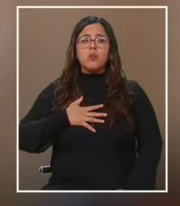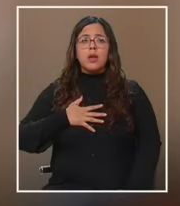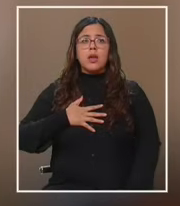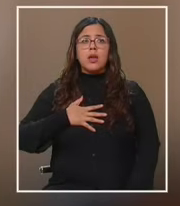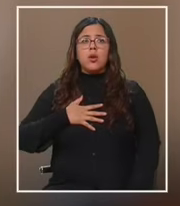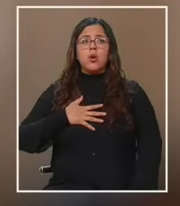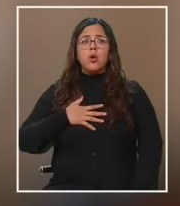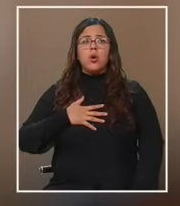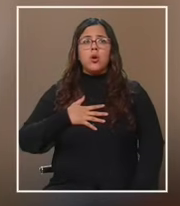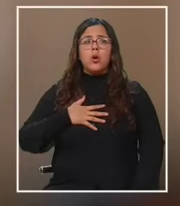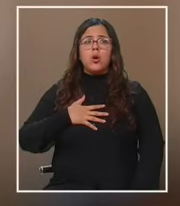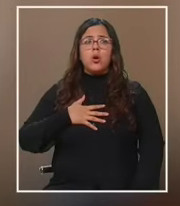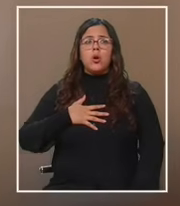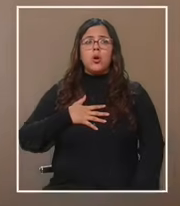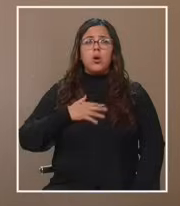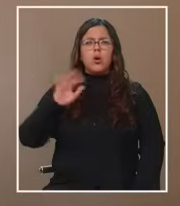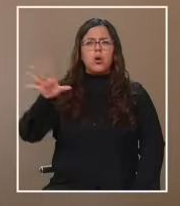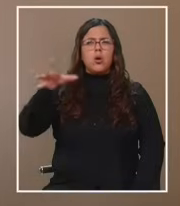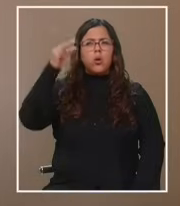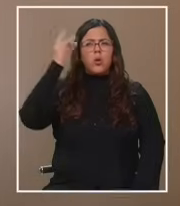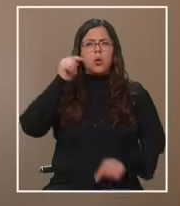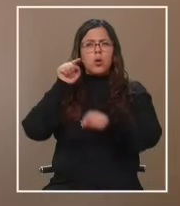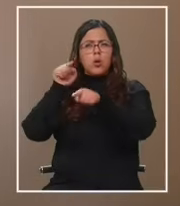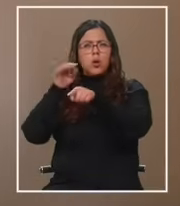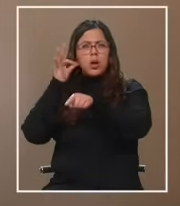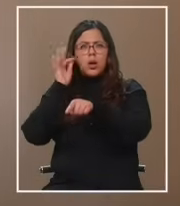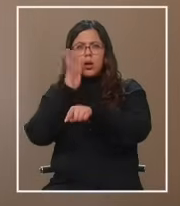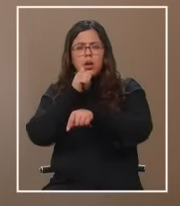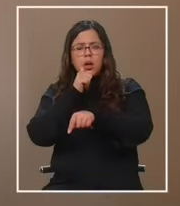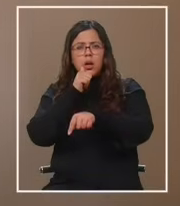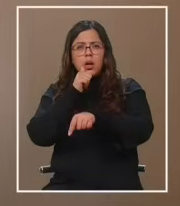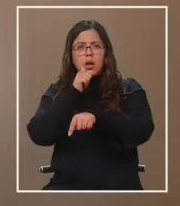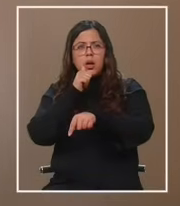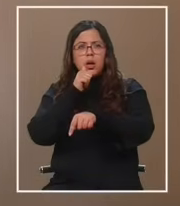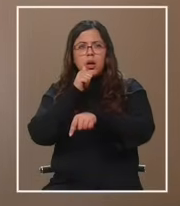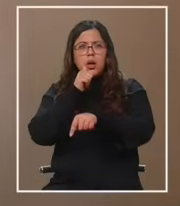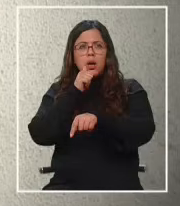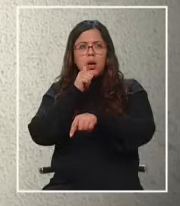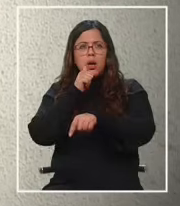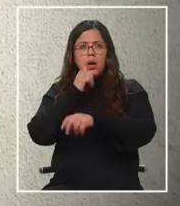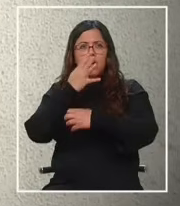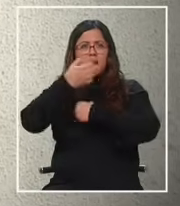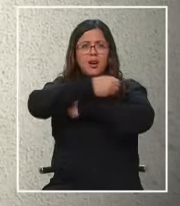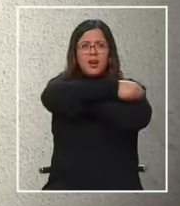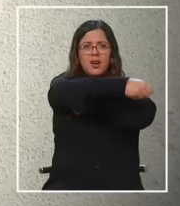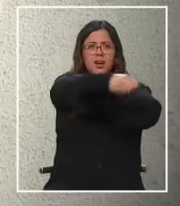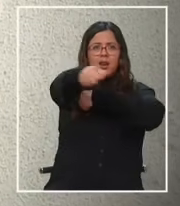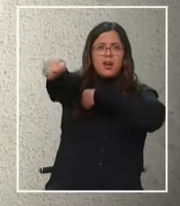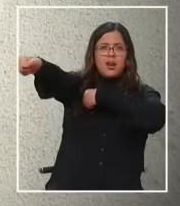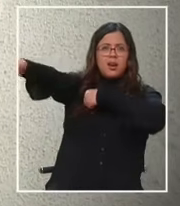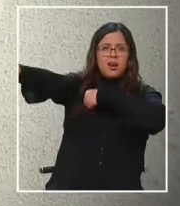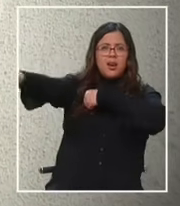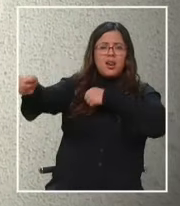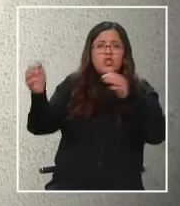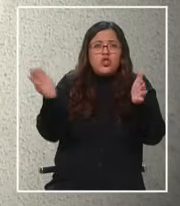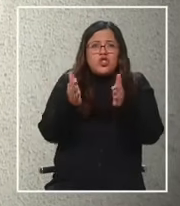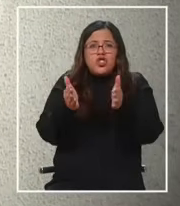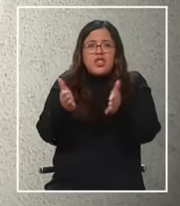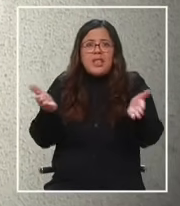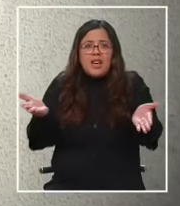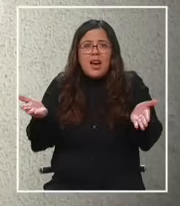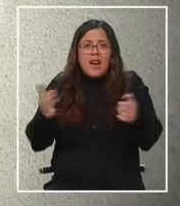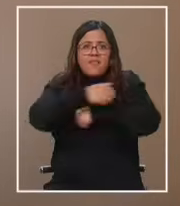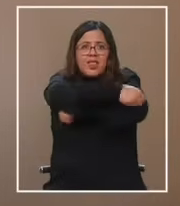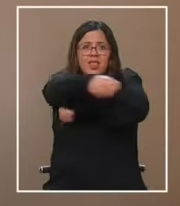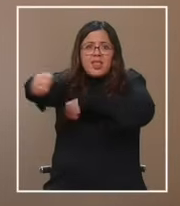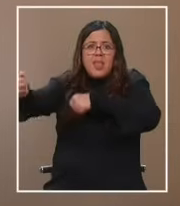y yo me di cuenta de que ya no estaba. Y estaba la ventana hasta atrás. Son ventanas súper chicas, súper